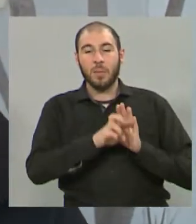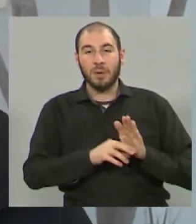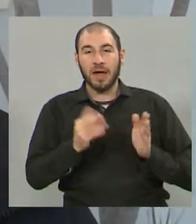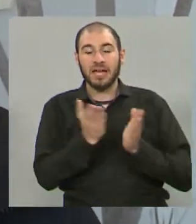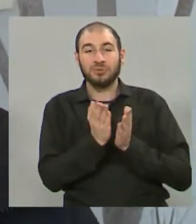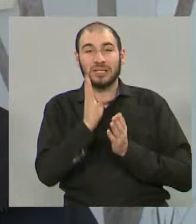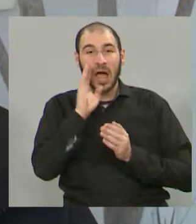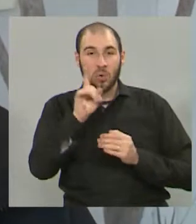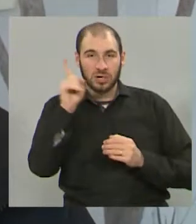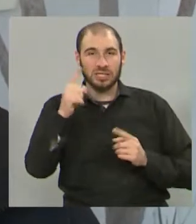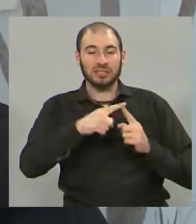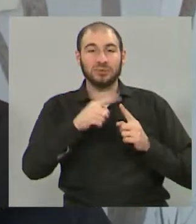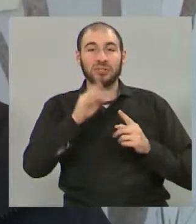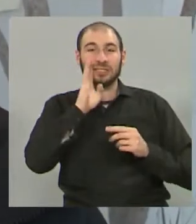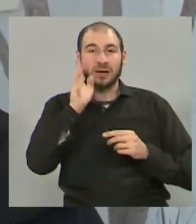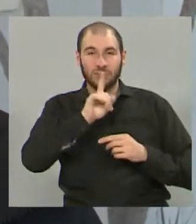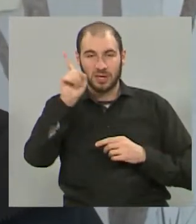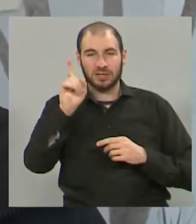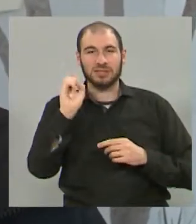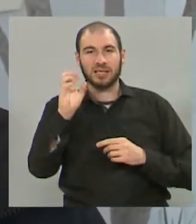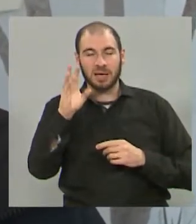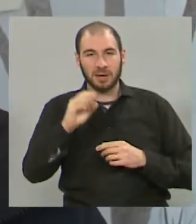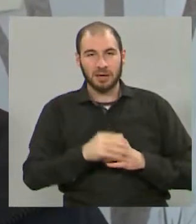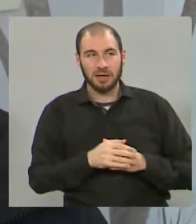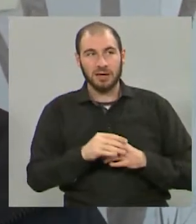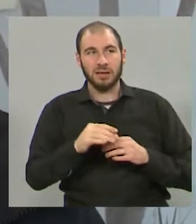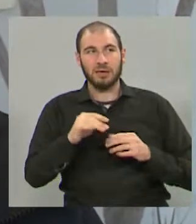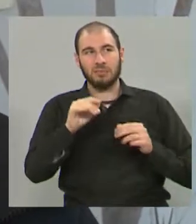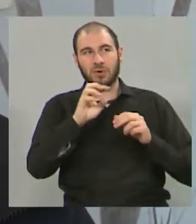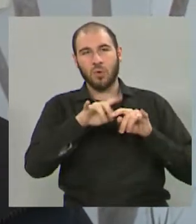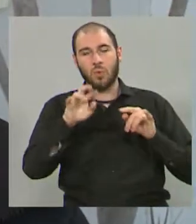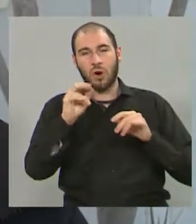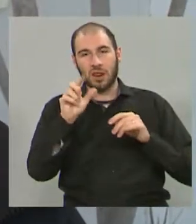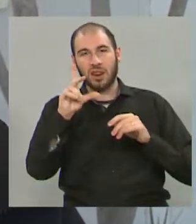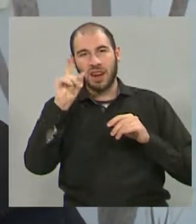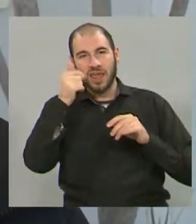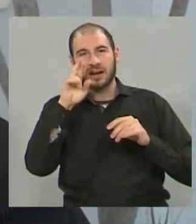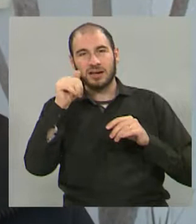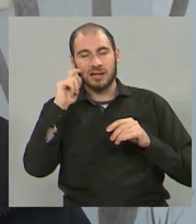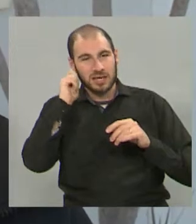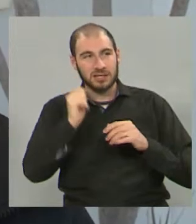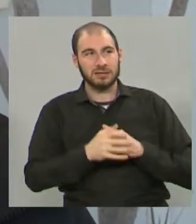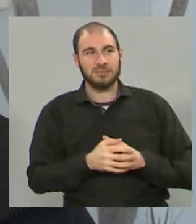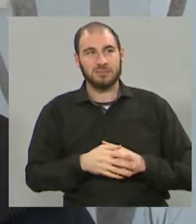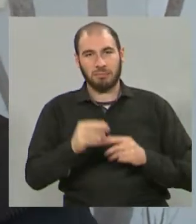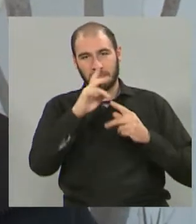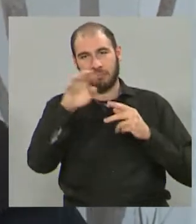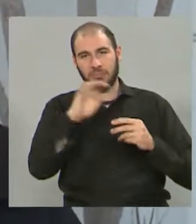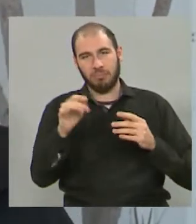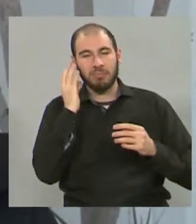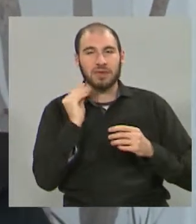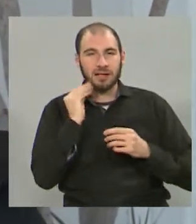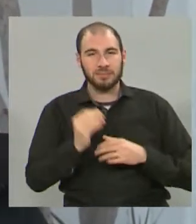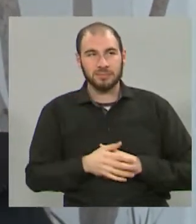eeuu de una institución de eeuu que se llama world learning es haití world learning es school for international training es la